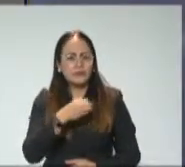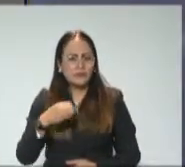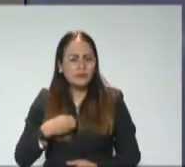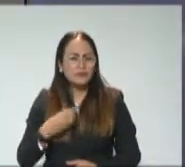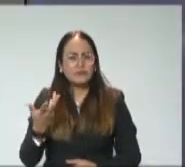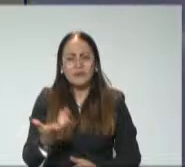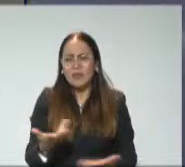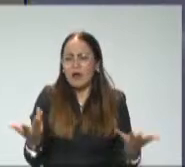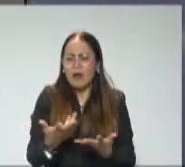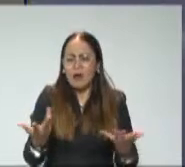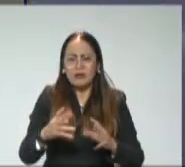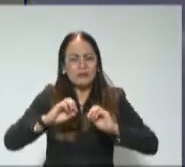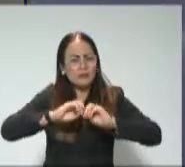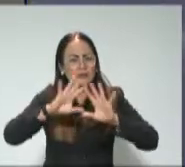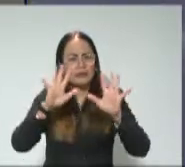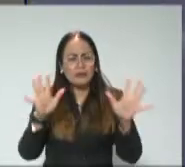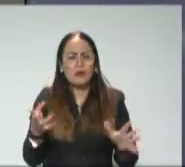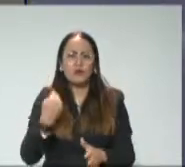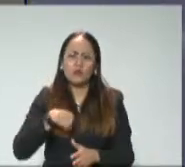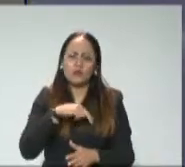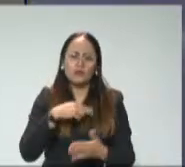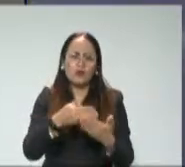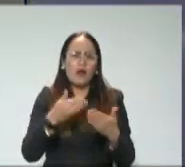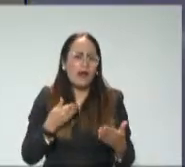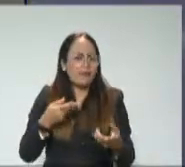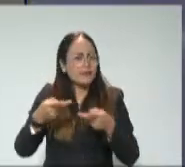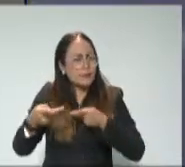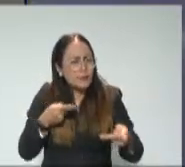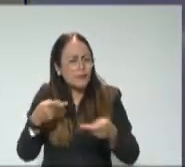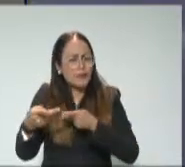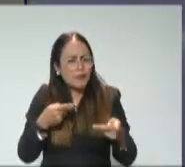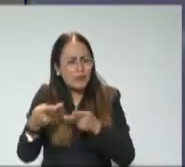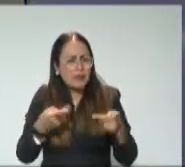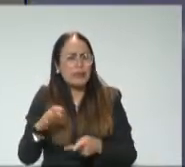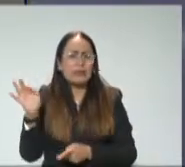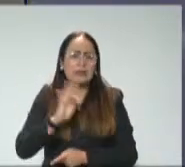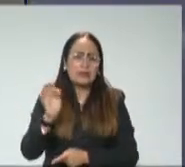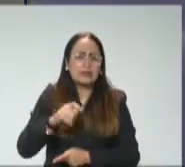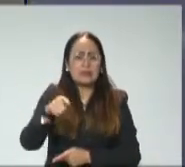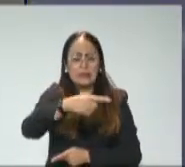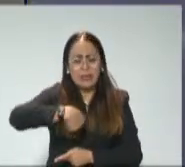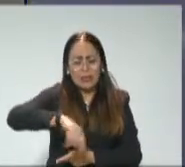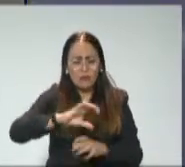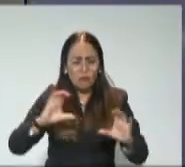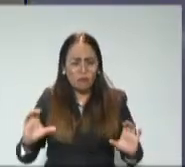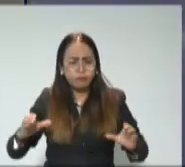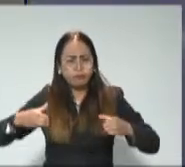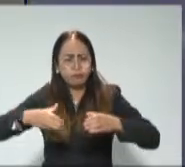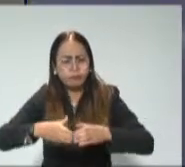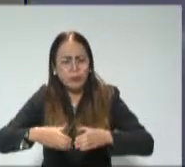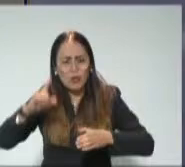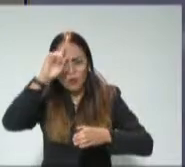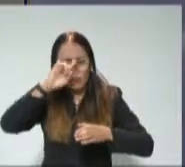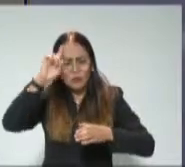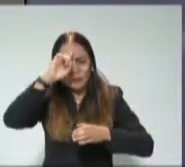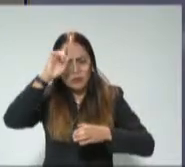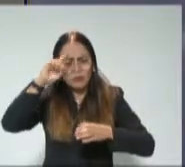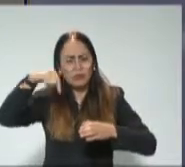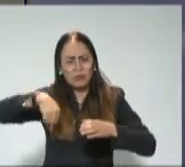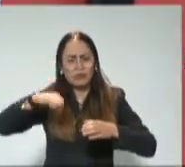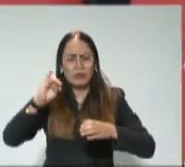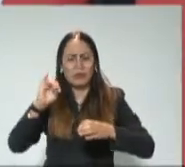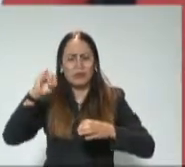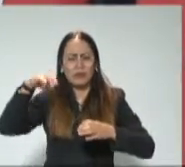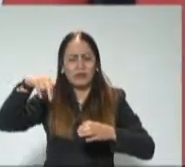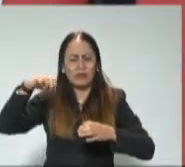transparencia nos ha preparado si así lo definen las y los integrantes del Consejo general del INE